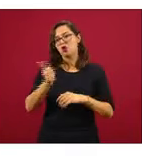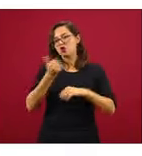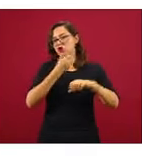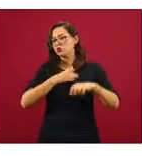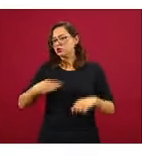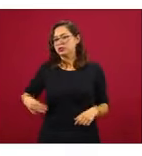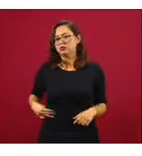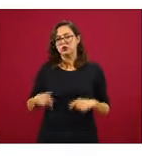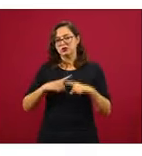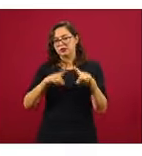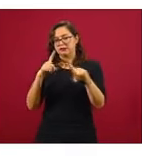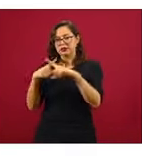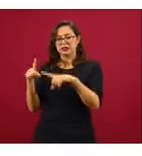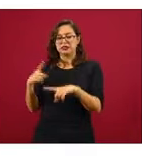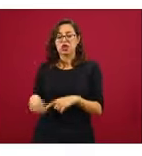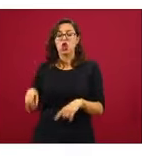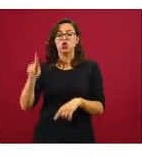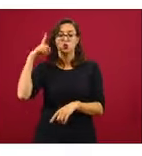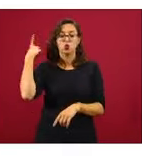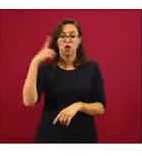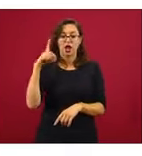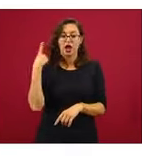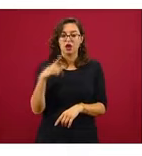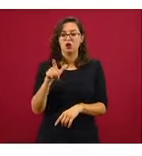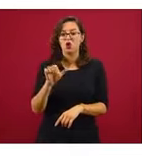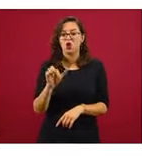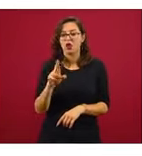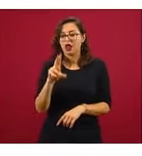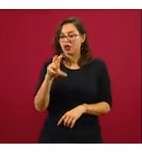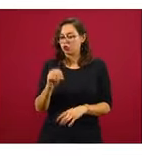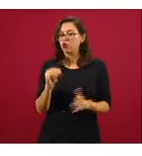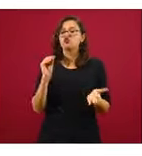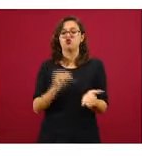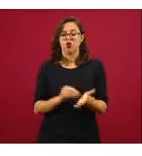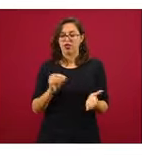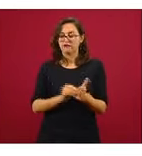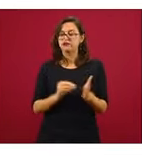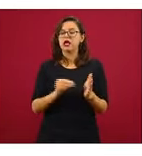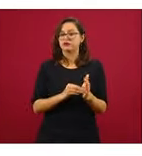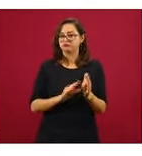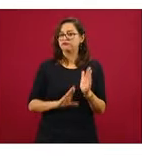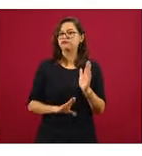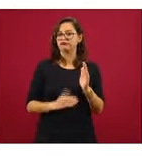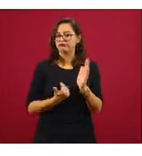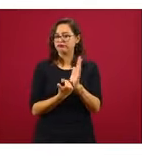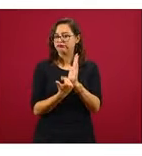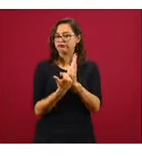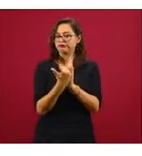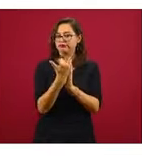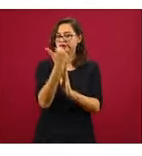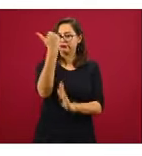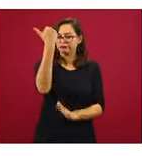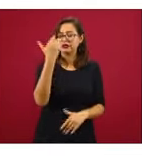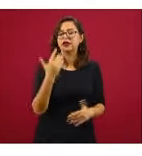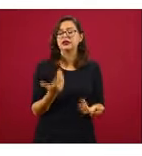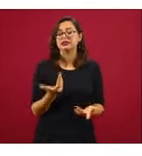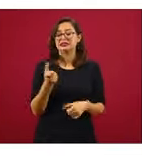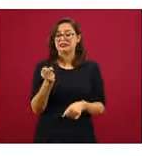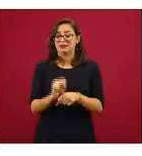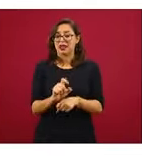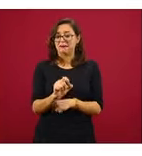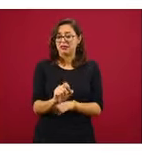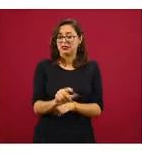entidad. No tanto así Durango y Lerdo, en donde realmente son los que contribuyen a esa meseta que vemos a partir de la semana 28